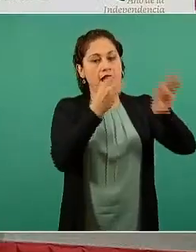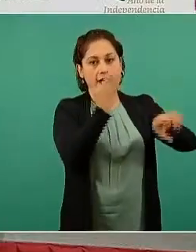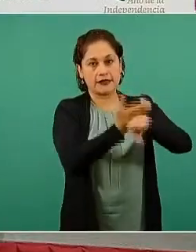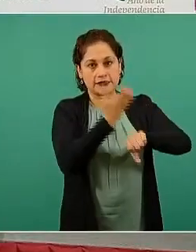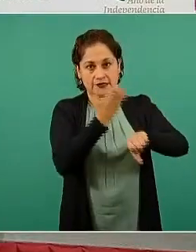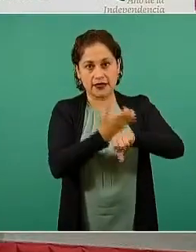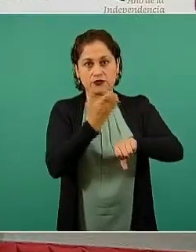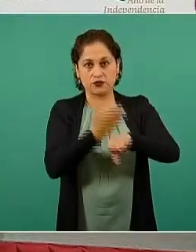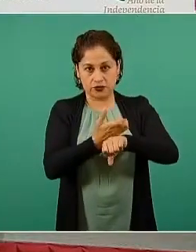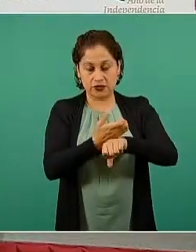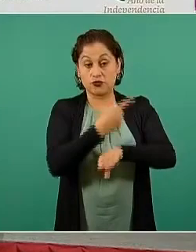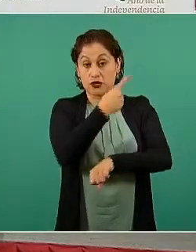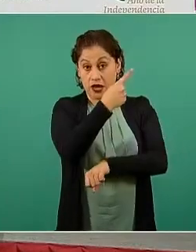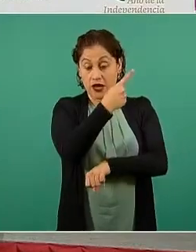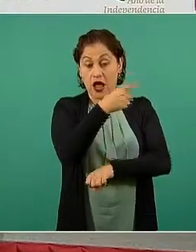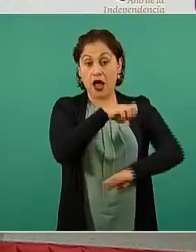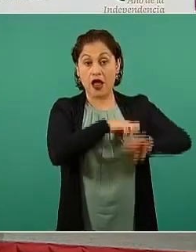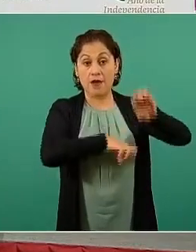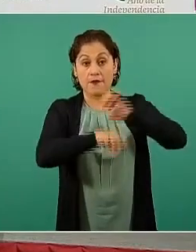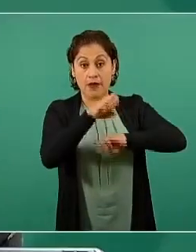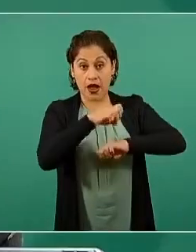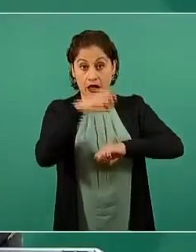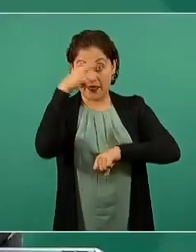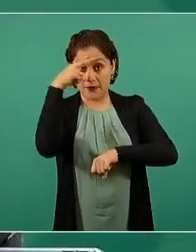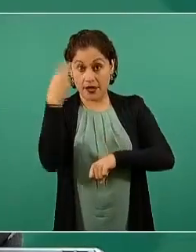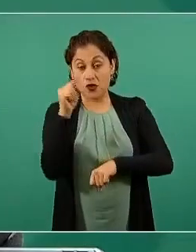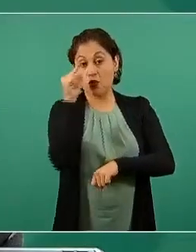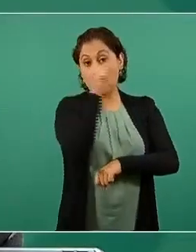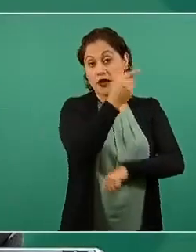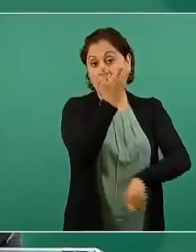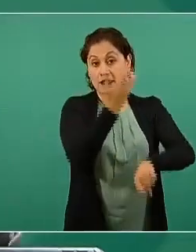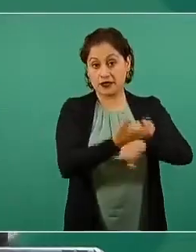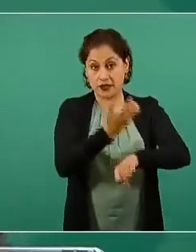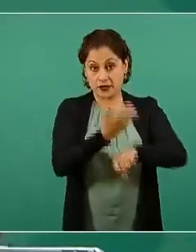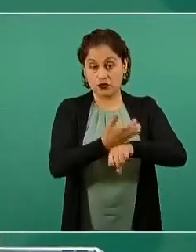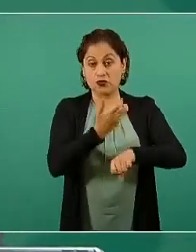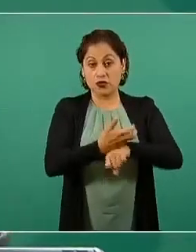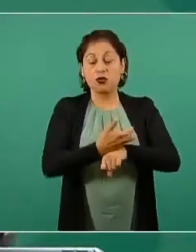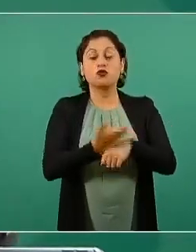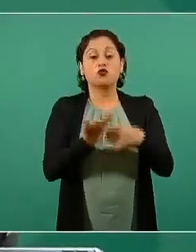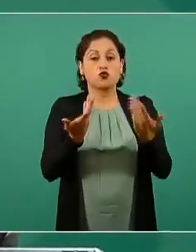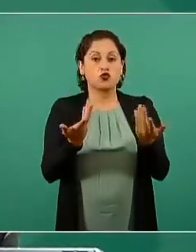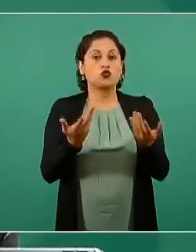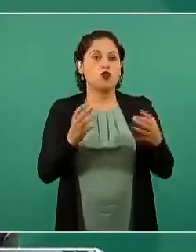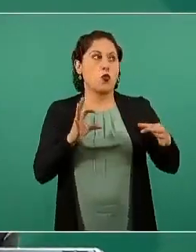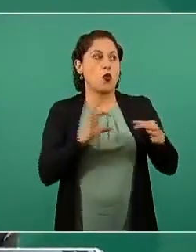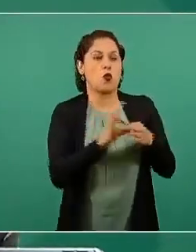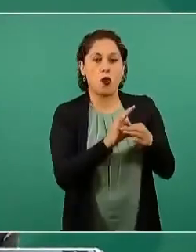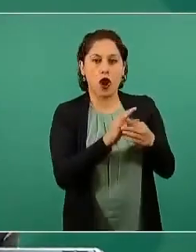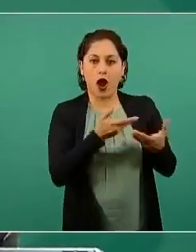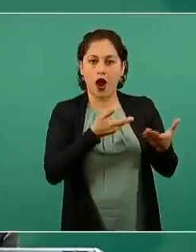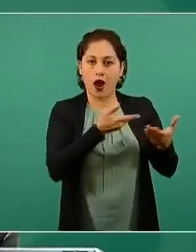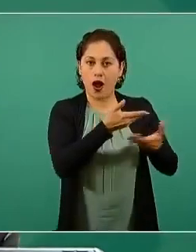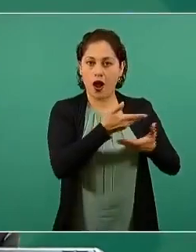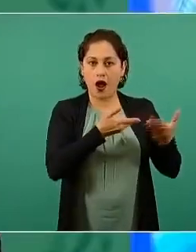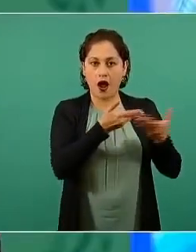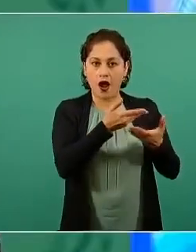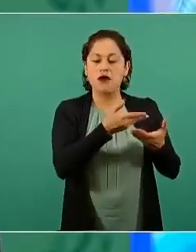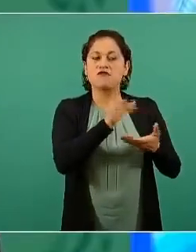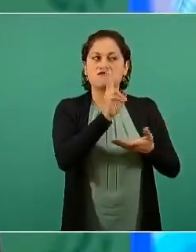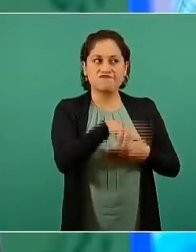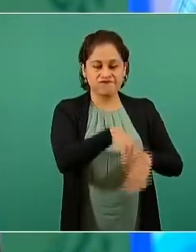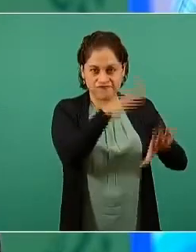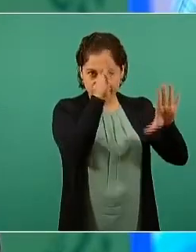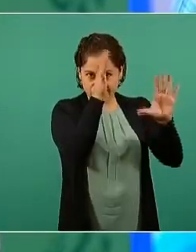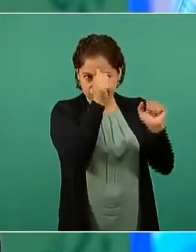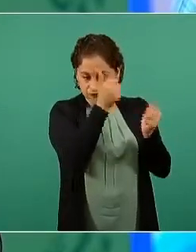de salud en la Embajada de Estados Unidos en México, la doctora Mari Nissen, con quien también tenemos una relación muy profunda y muy